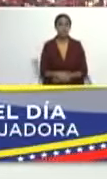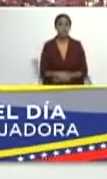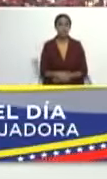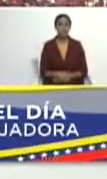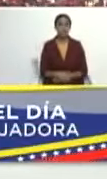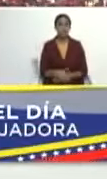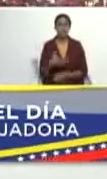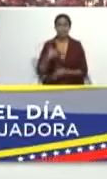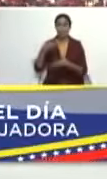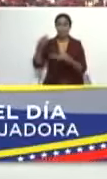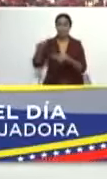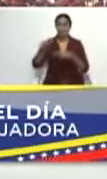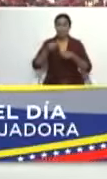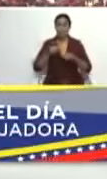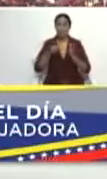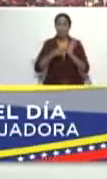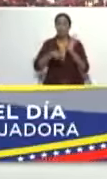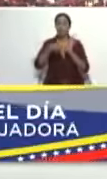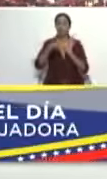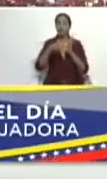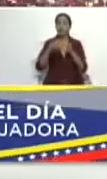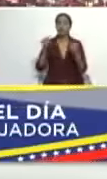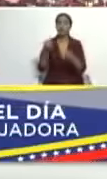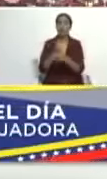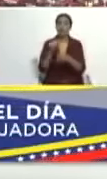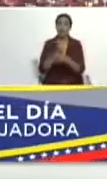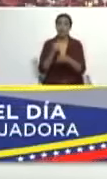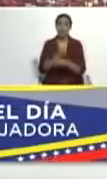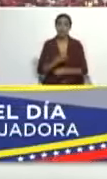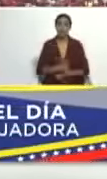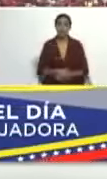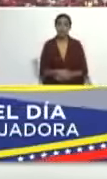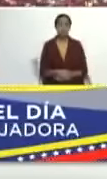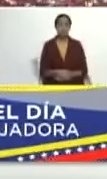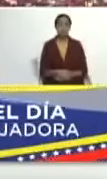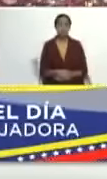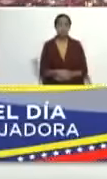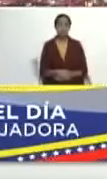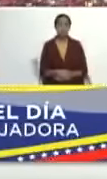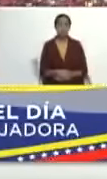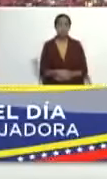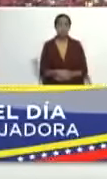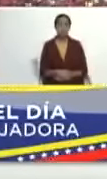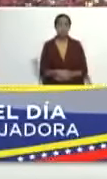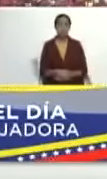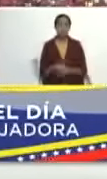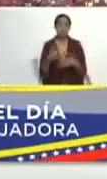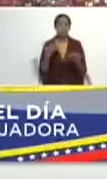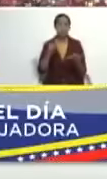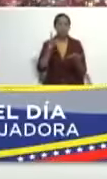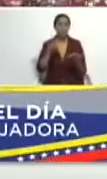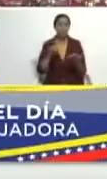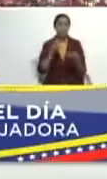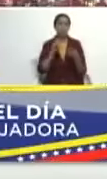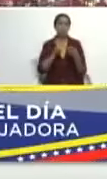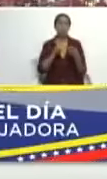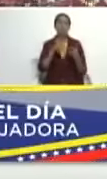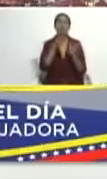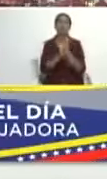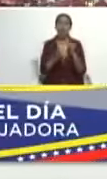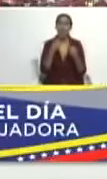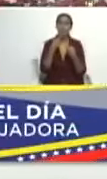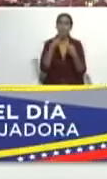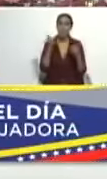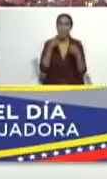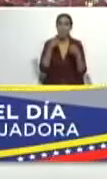Que me trajeron las firmas de los trabajadores. Y para hacer un conjunto de anuncios de la